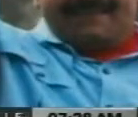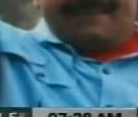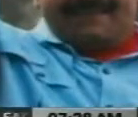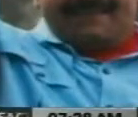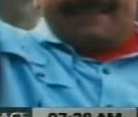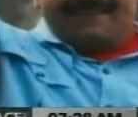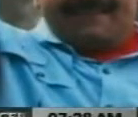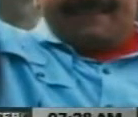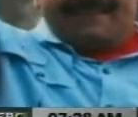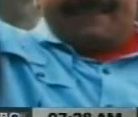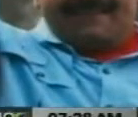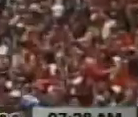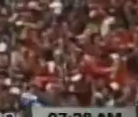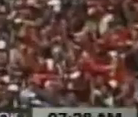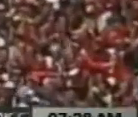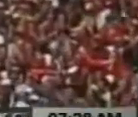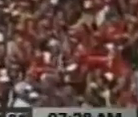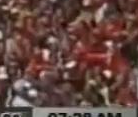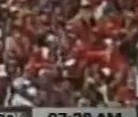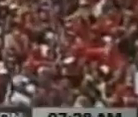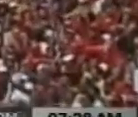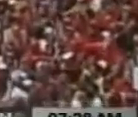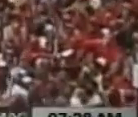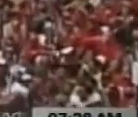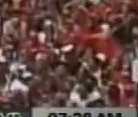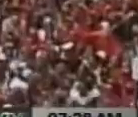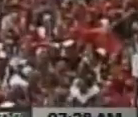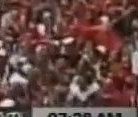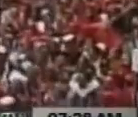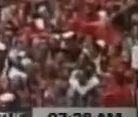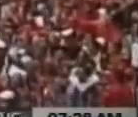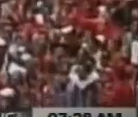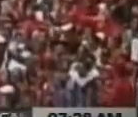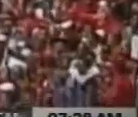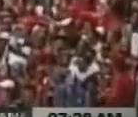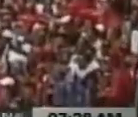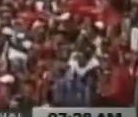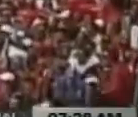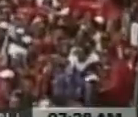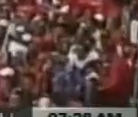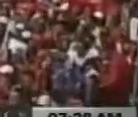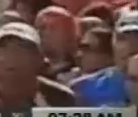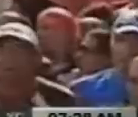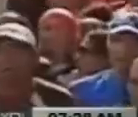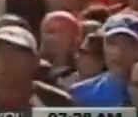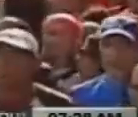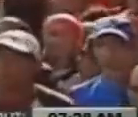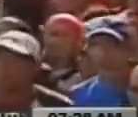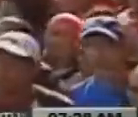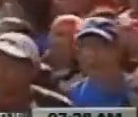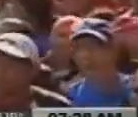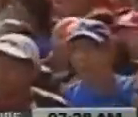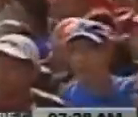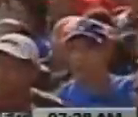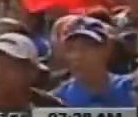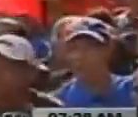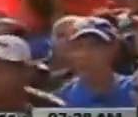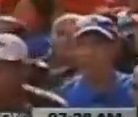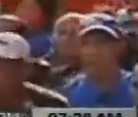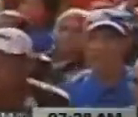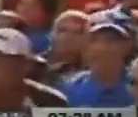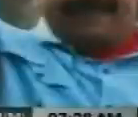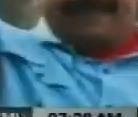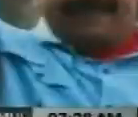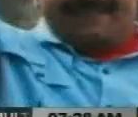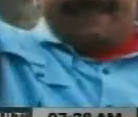Y solo los pueblos en la calle, el pueblo en la calle, consciente, movilizado, levantando sus banderas revolucionarias,